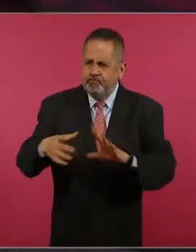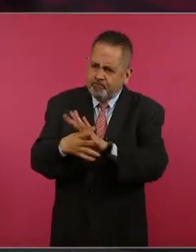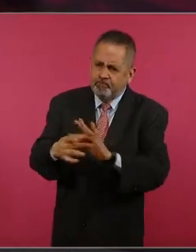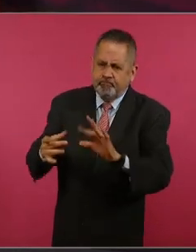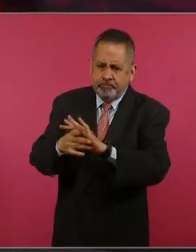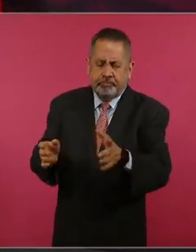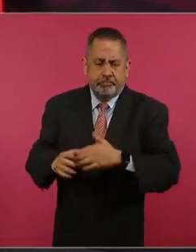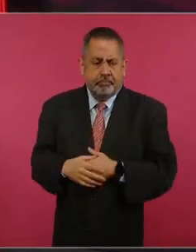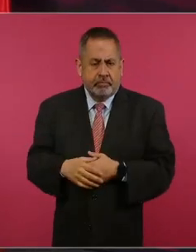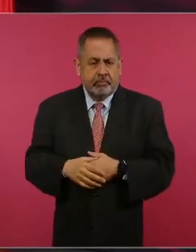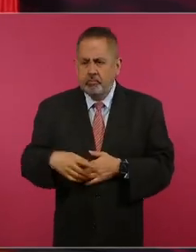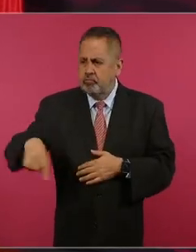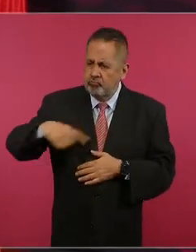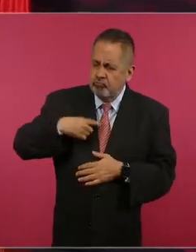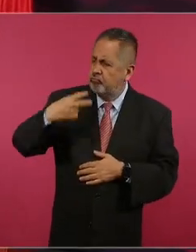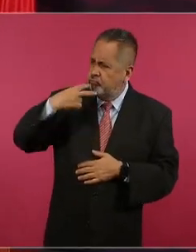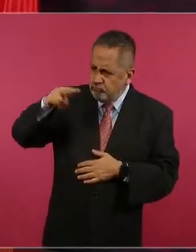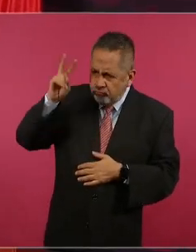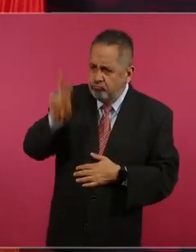que se hable con la verdad,